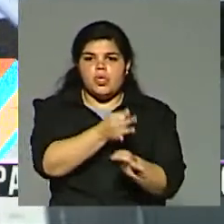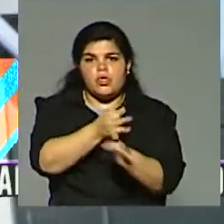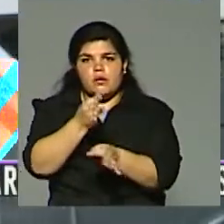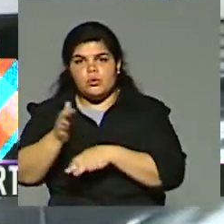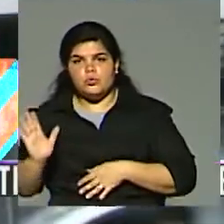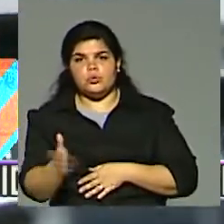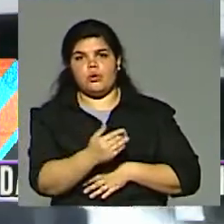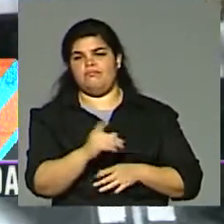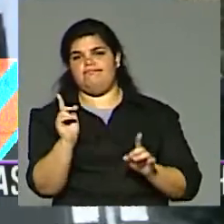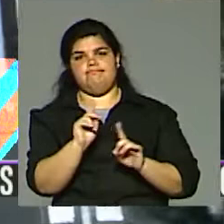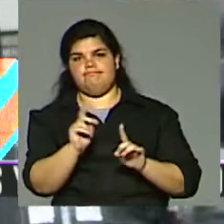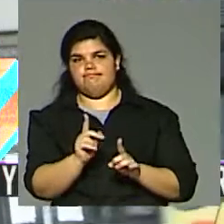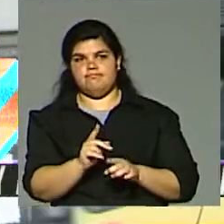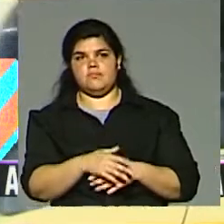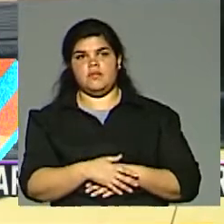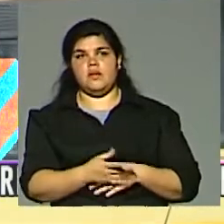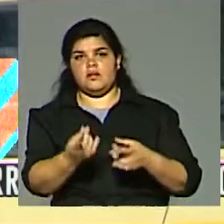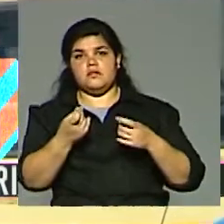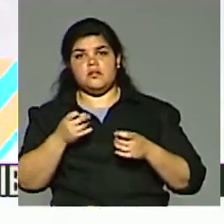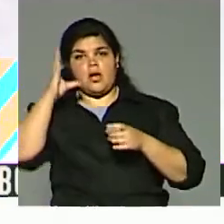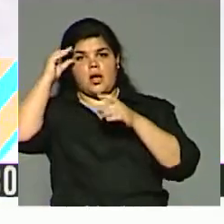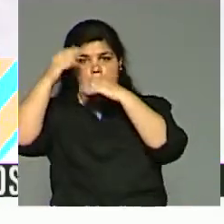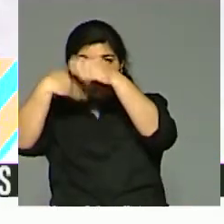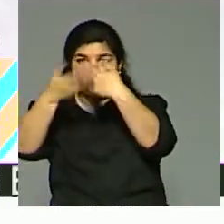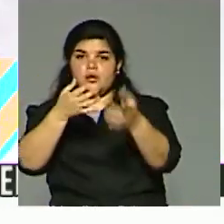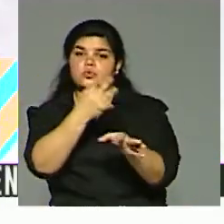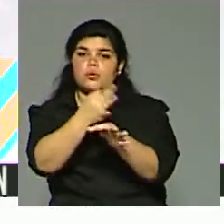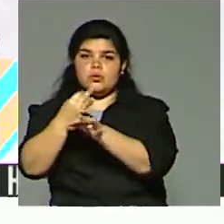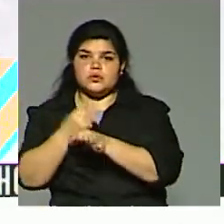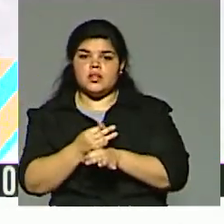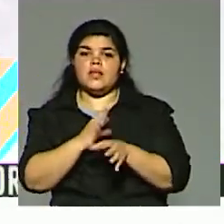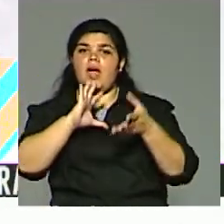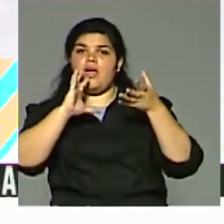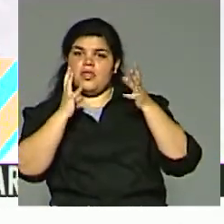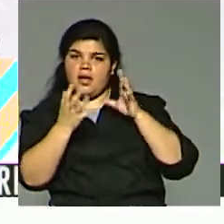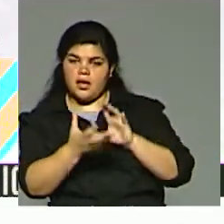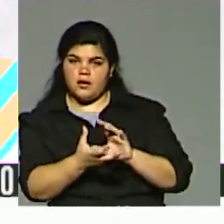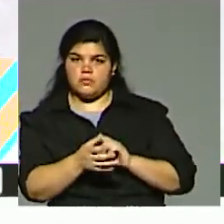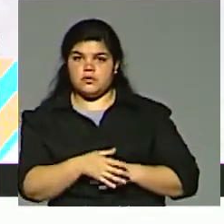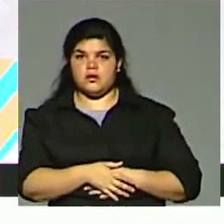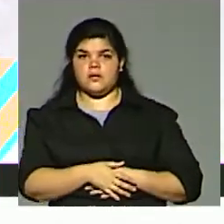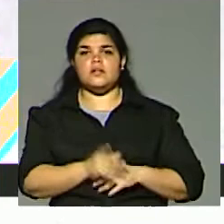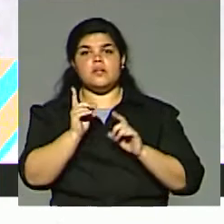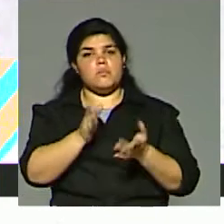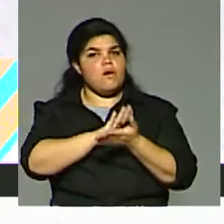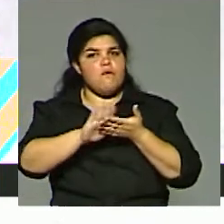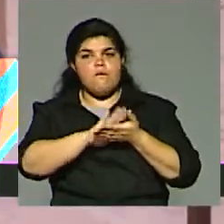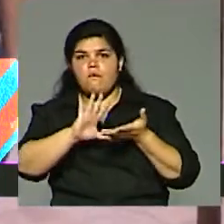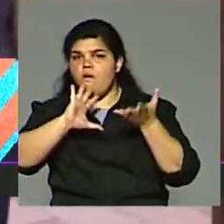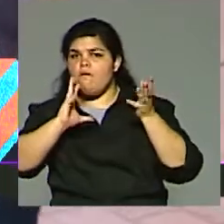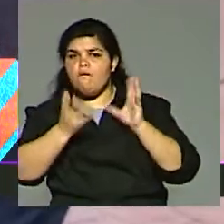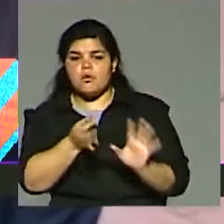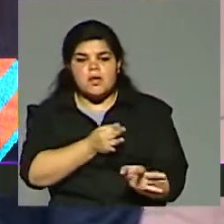ahí. Tenemos una formación docente que habrá que ajustar, tenemos que adoptar indudablemente nuevas propuestas